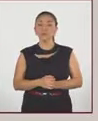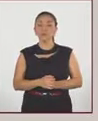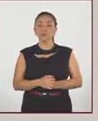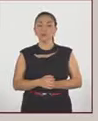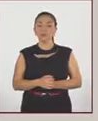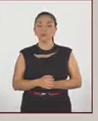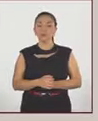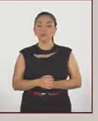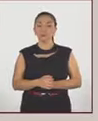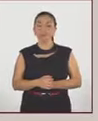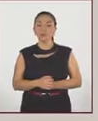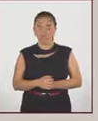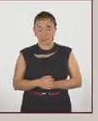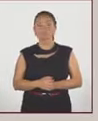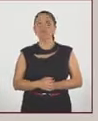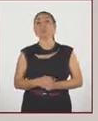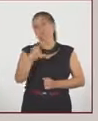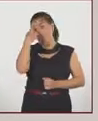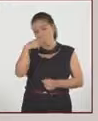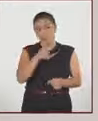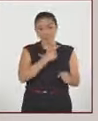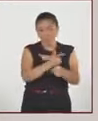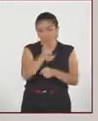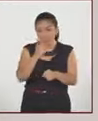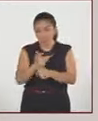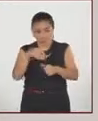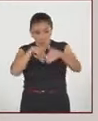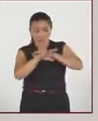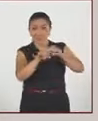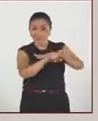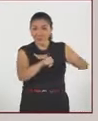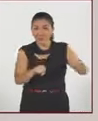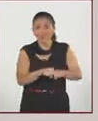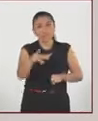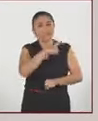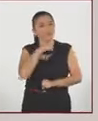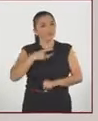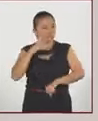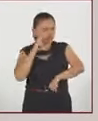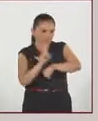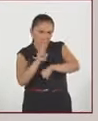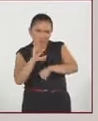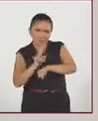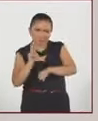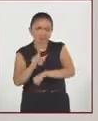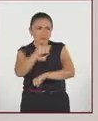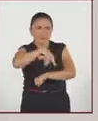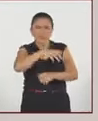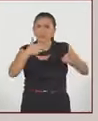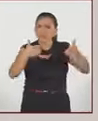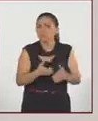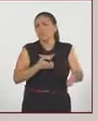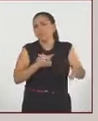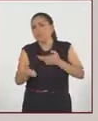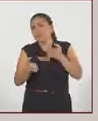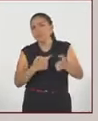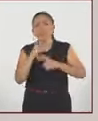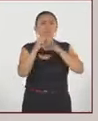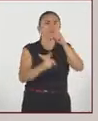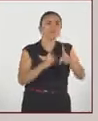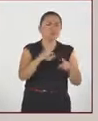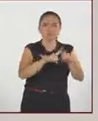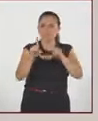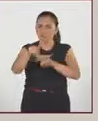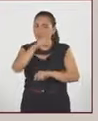Bueno, en cuanto a la detección en el aula, siempre observar al paciente mientras está haciendo su actividad física,